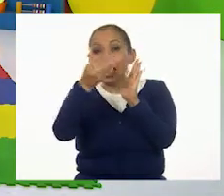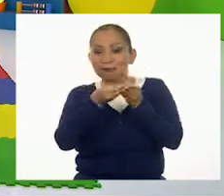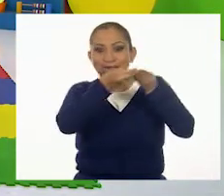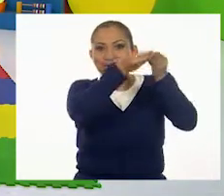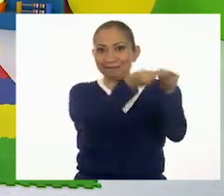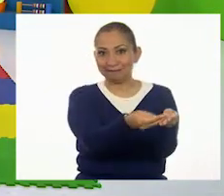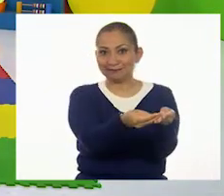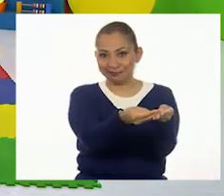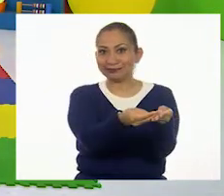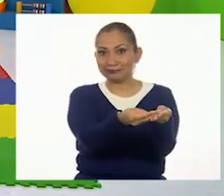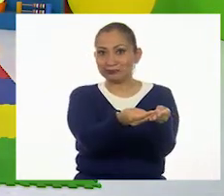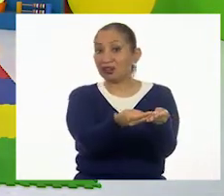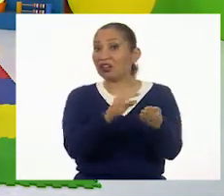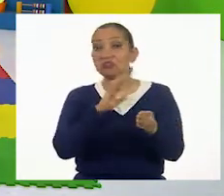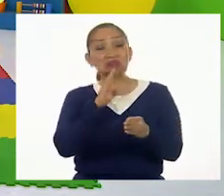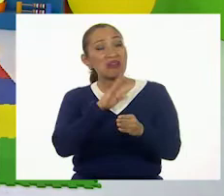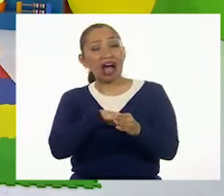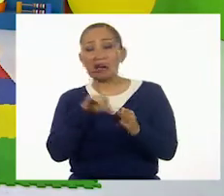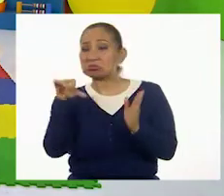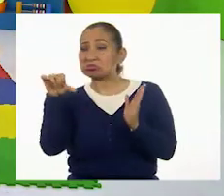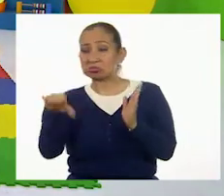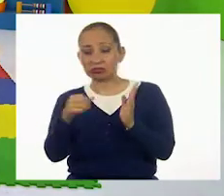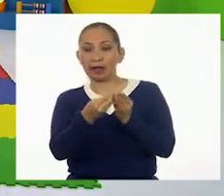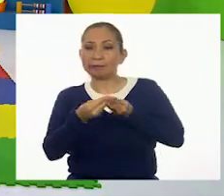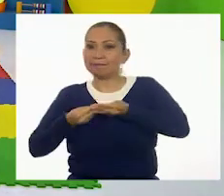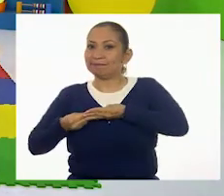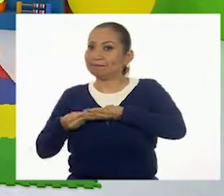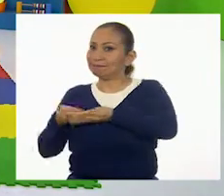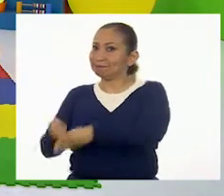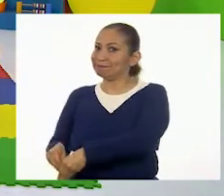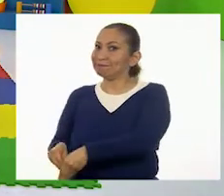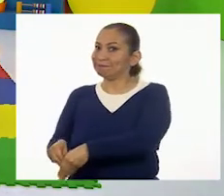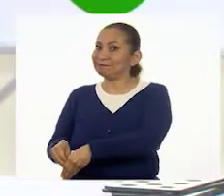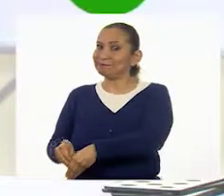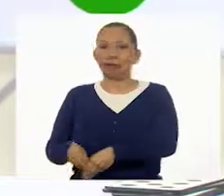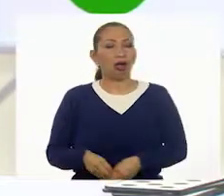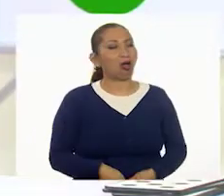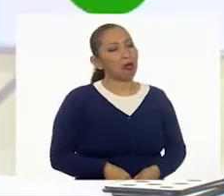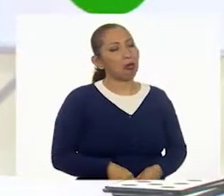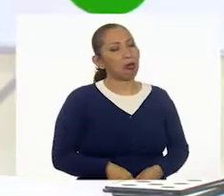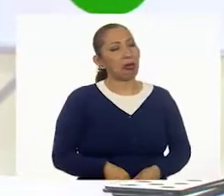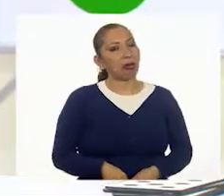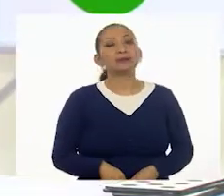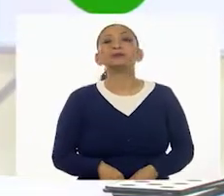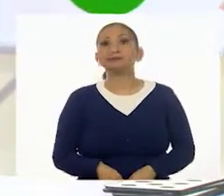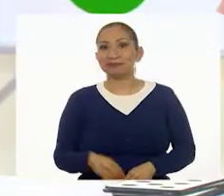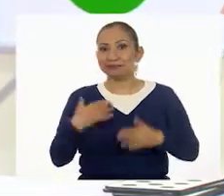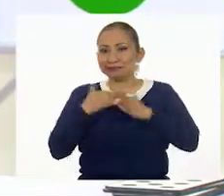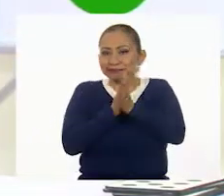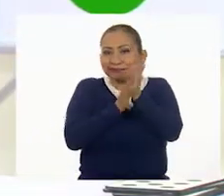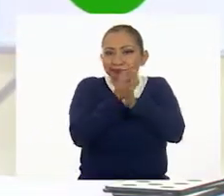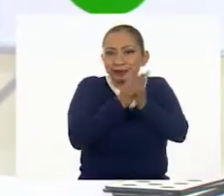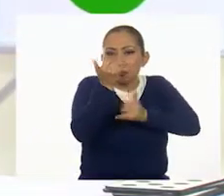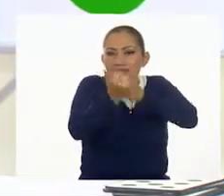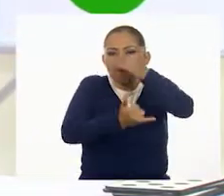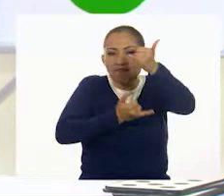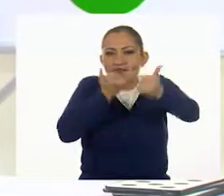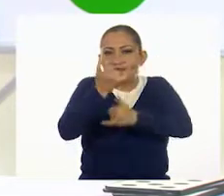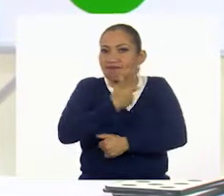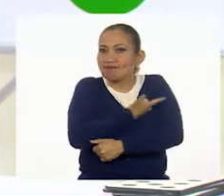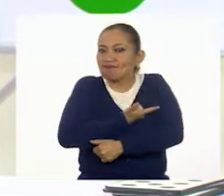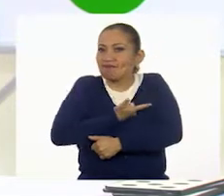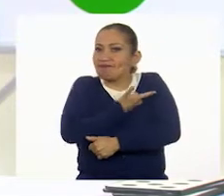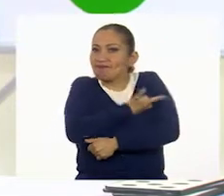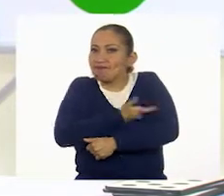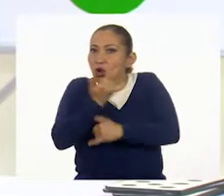con la ficha. De lo contrario, la ficha se queda en la mesa. Estoy lista para jugar. Me